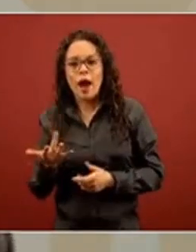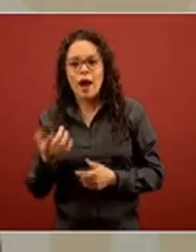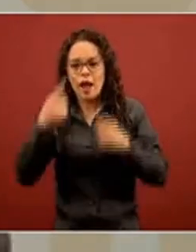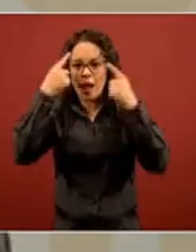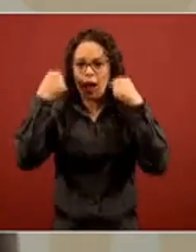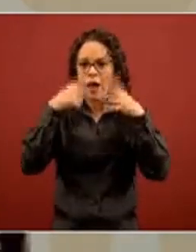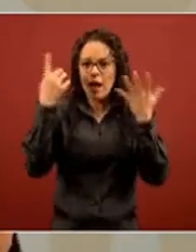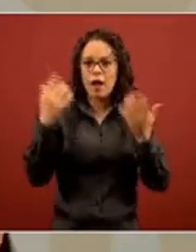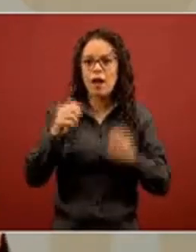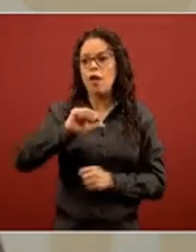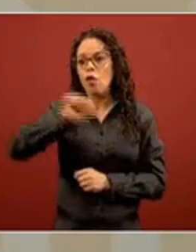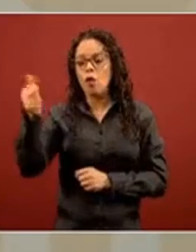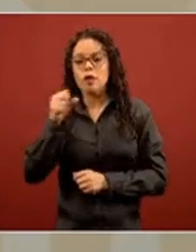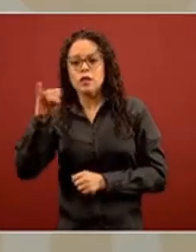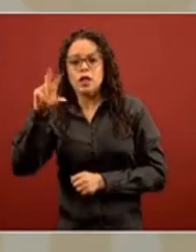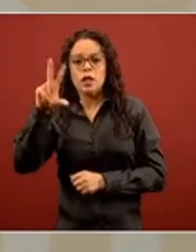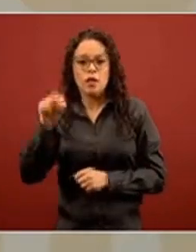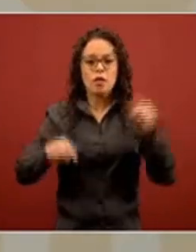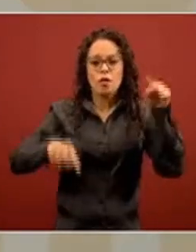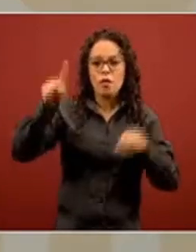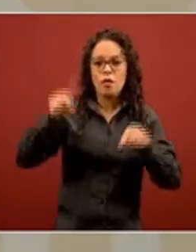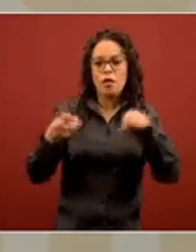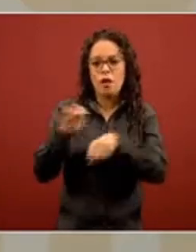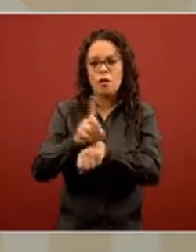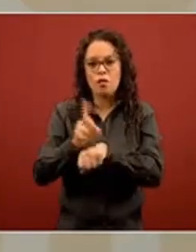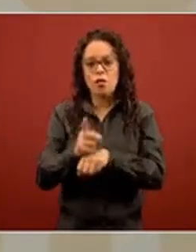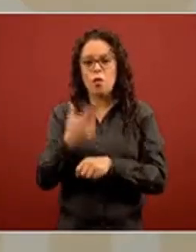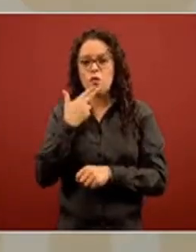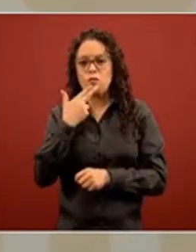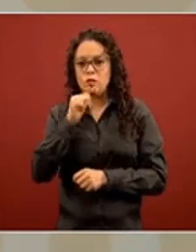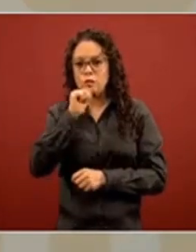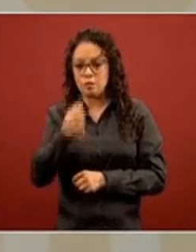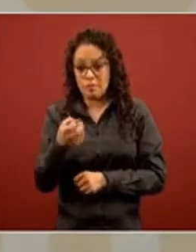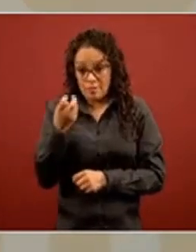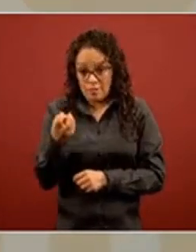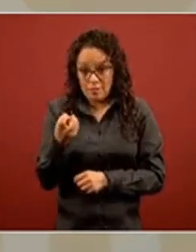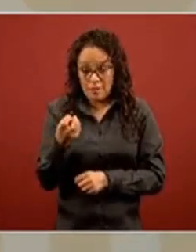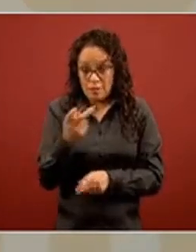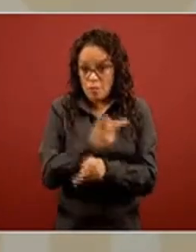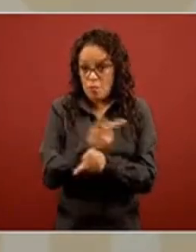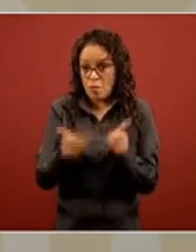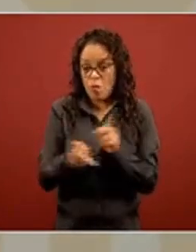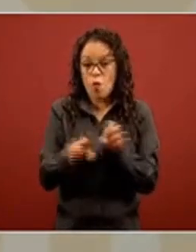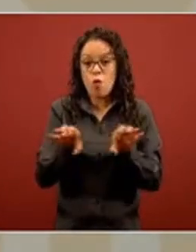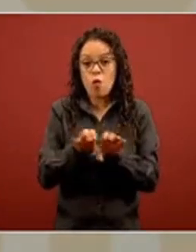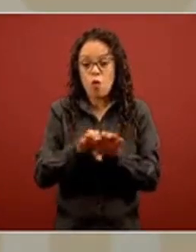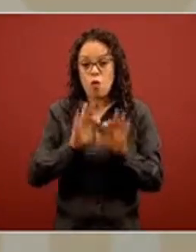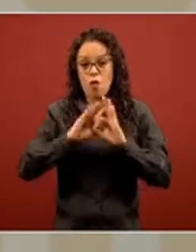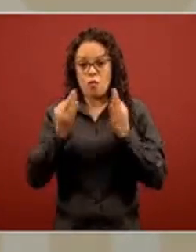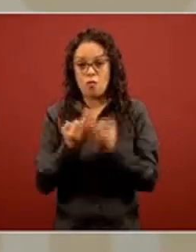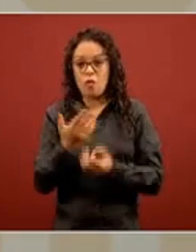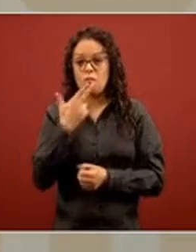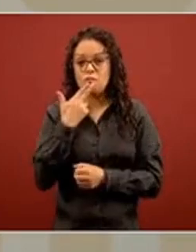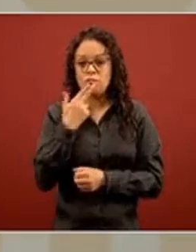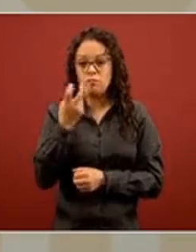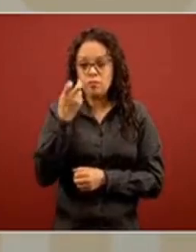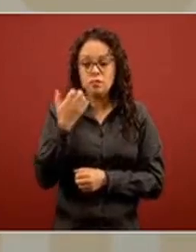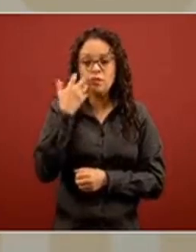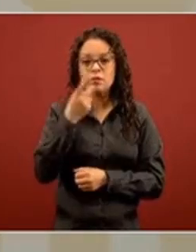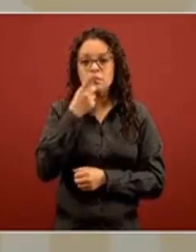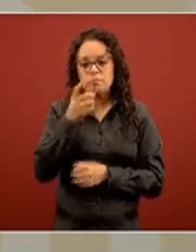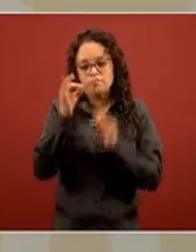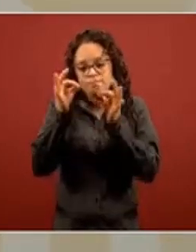es decir, toda la variabilidad que existe en el uso real de un producto. Y ahí es donde está la